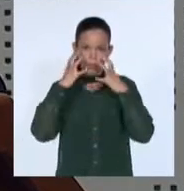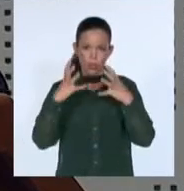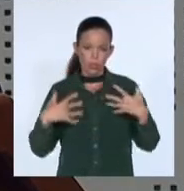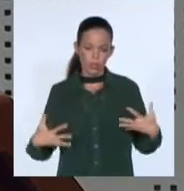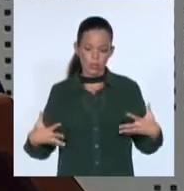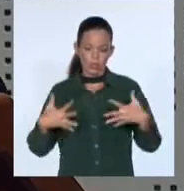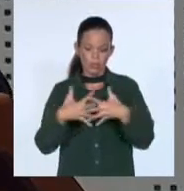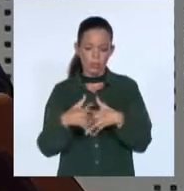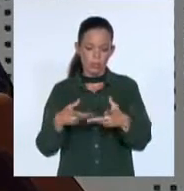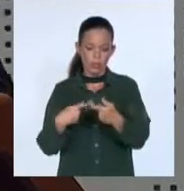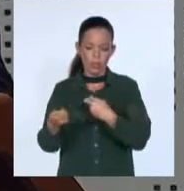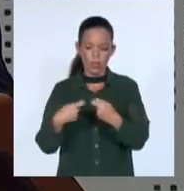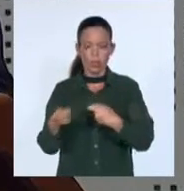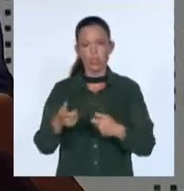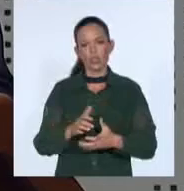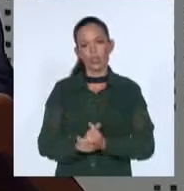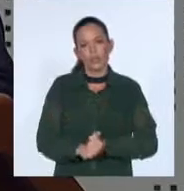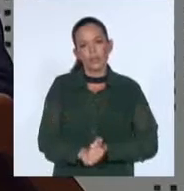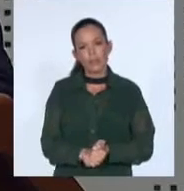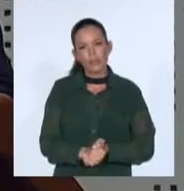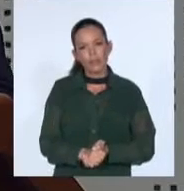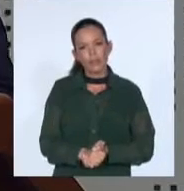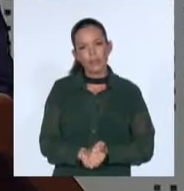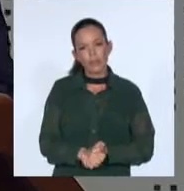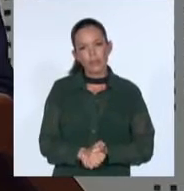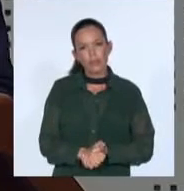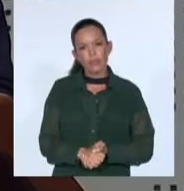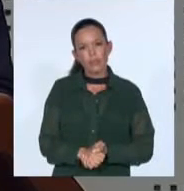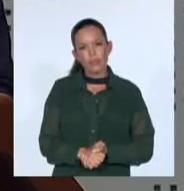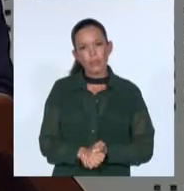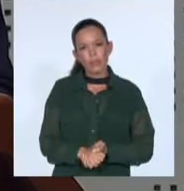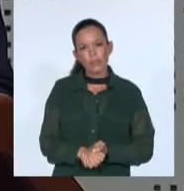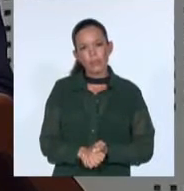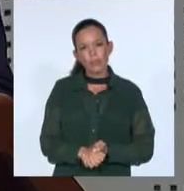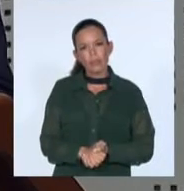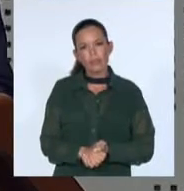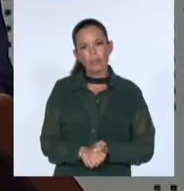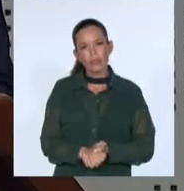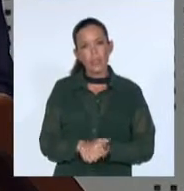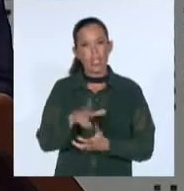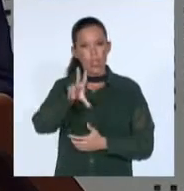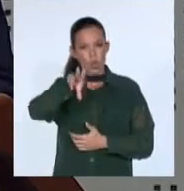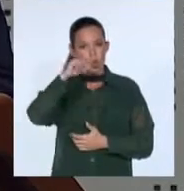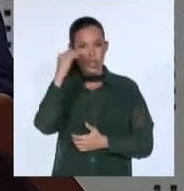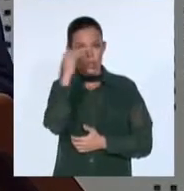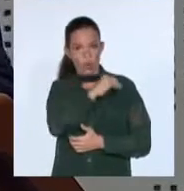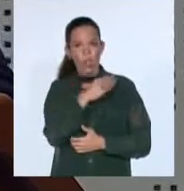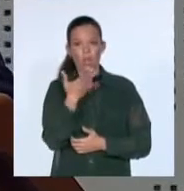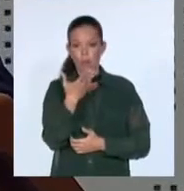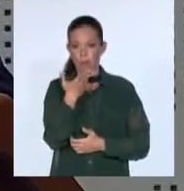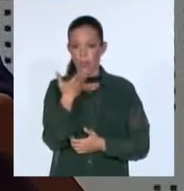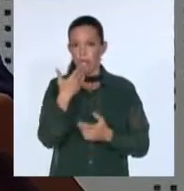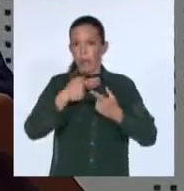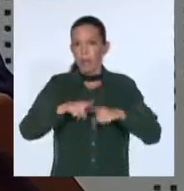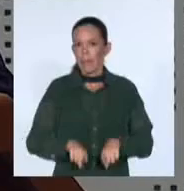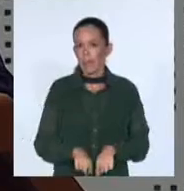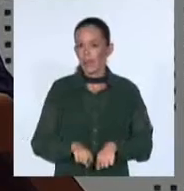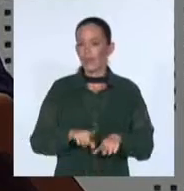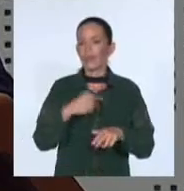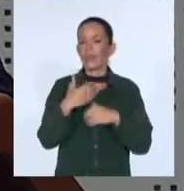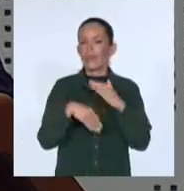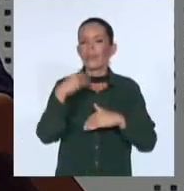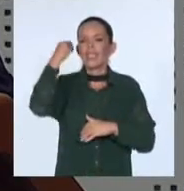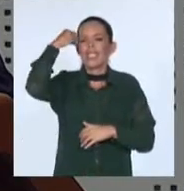No estoy renegando de las nuevas tecnologías, lo que estoy diciendo es cómo sabemos aprovecharlas en